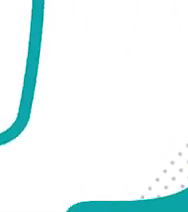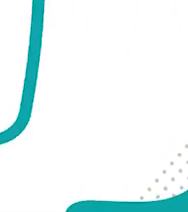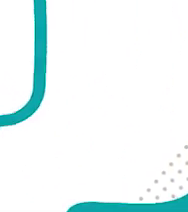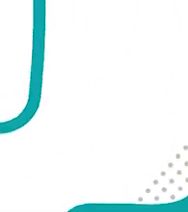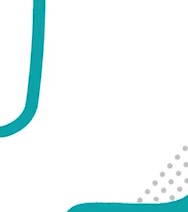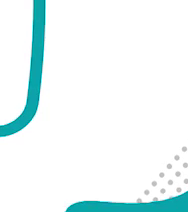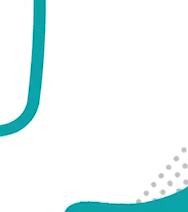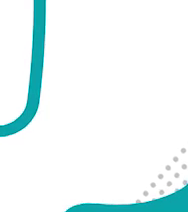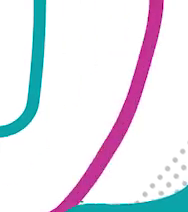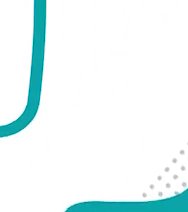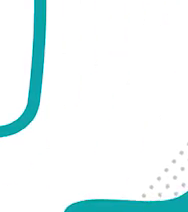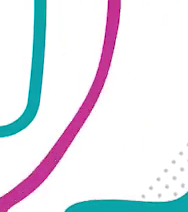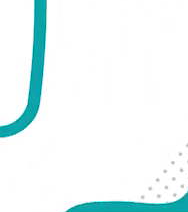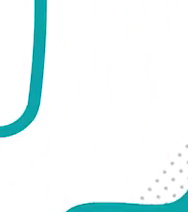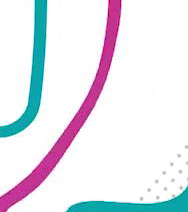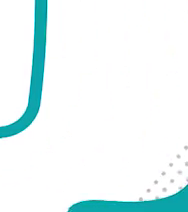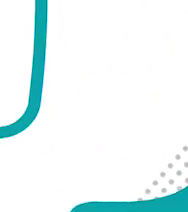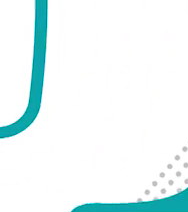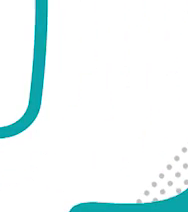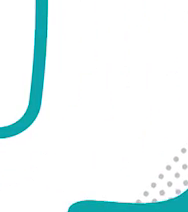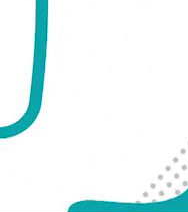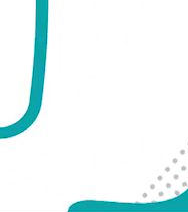¡Gracias! ¡Gracias! ¡Gracias! ¡Gracias!